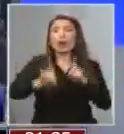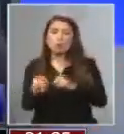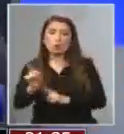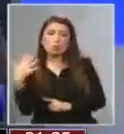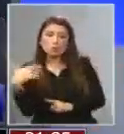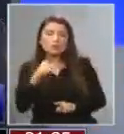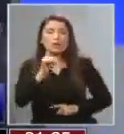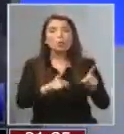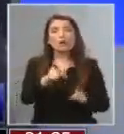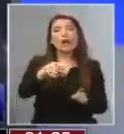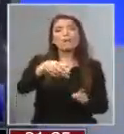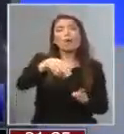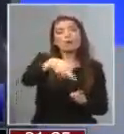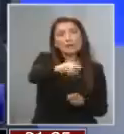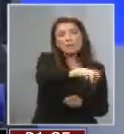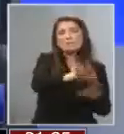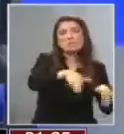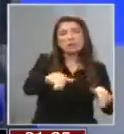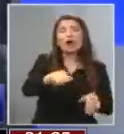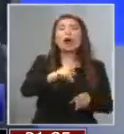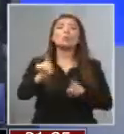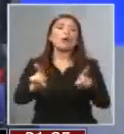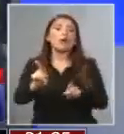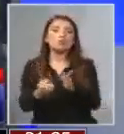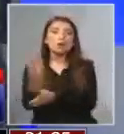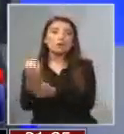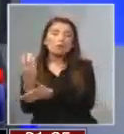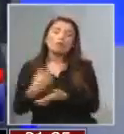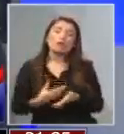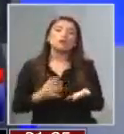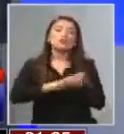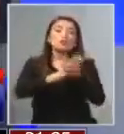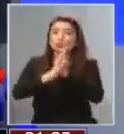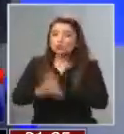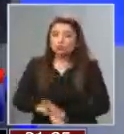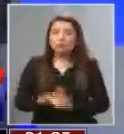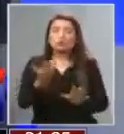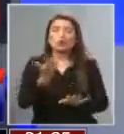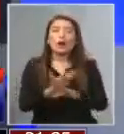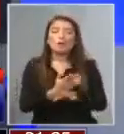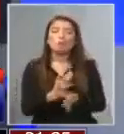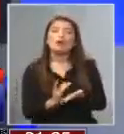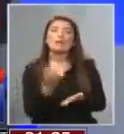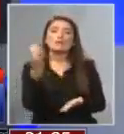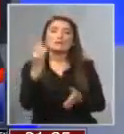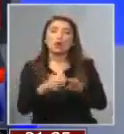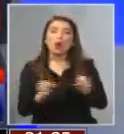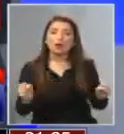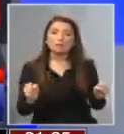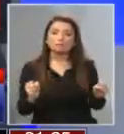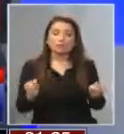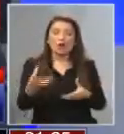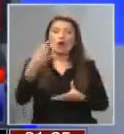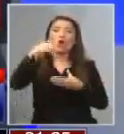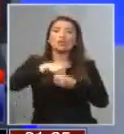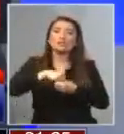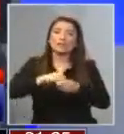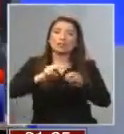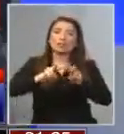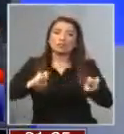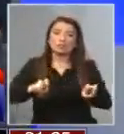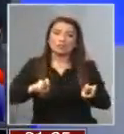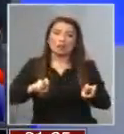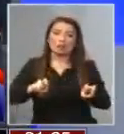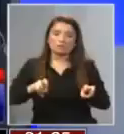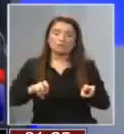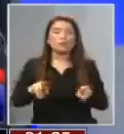repiten, otras cosas no se repiten. Todo eso supone una decisión que tiene impacto en el contenido. Y entonces, como va a estar mediado por esta comisión,